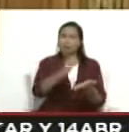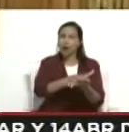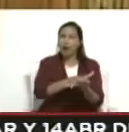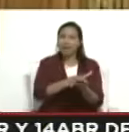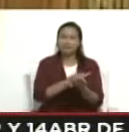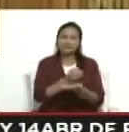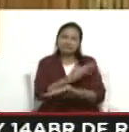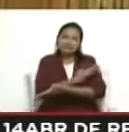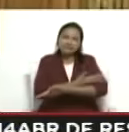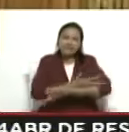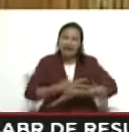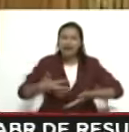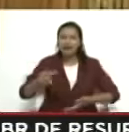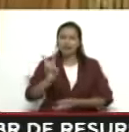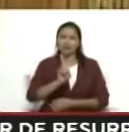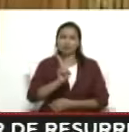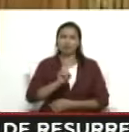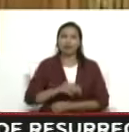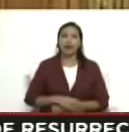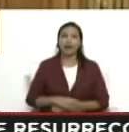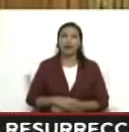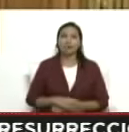Venezuela. Y me dijo,